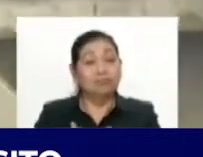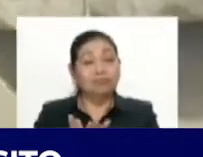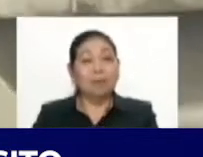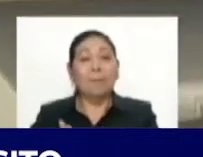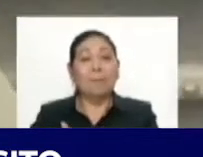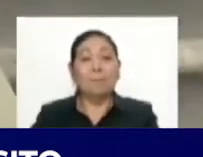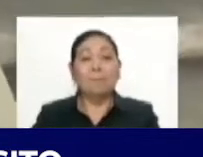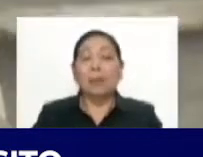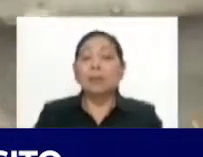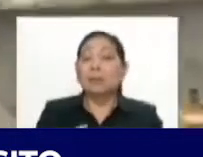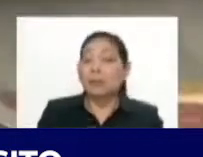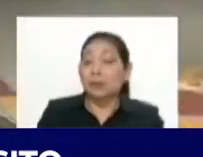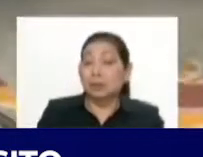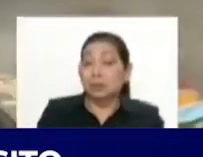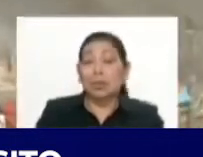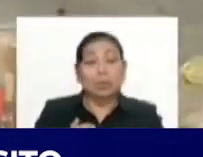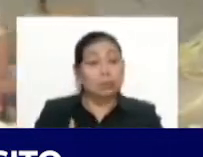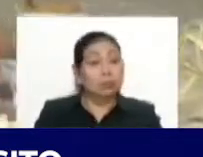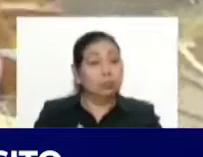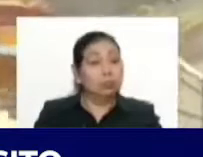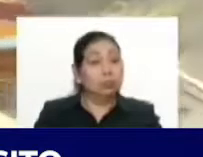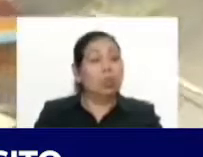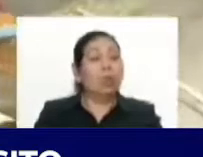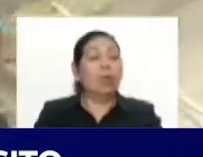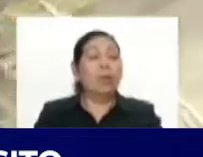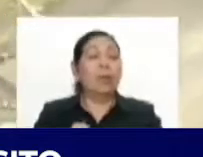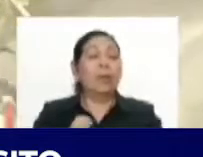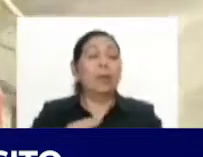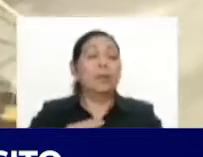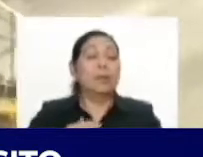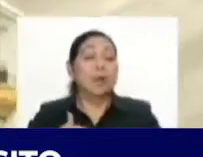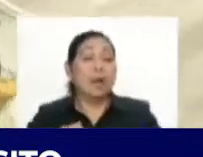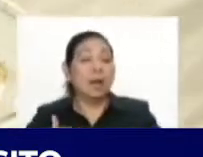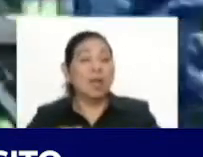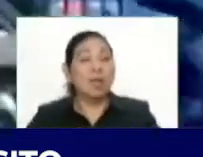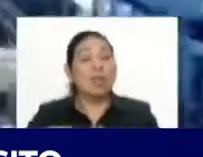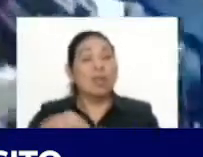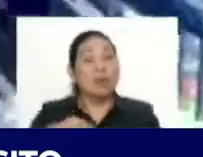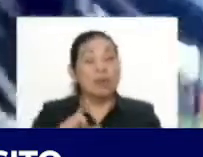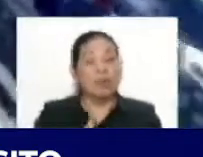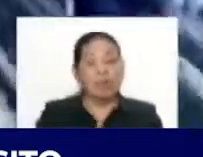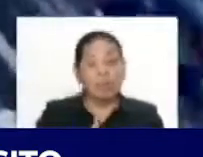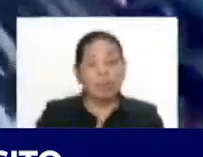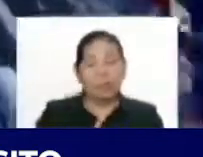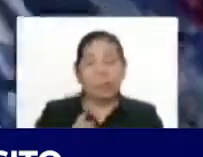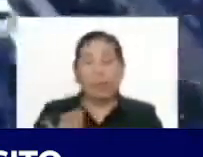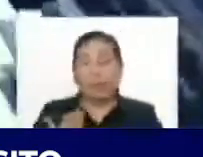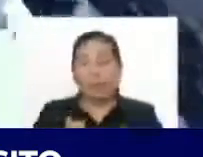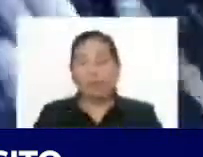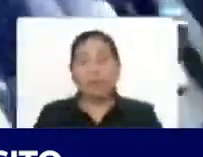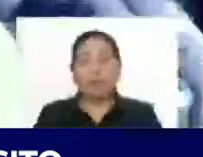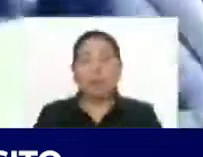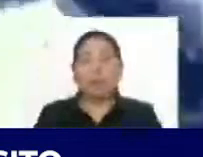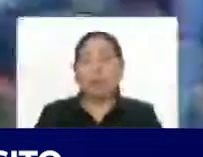Portuario Multipropósito, trabajos que se desarrollan en el distrito de Chancay, al norte de Lima. Se prevé que generará